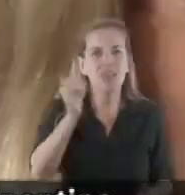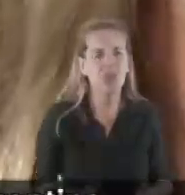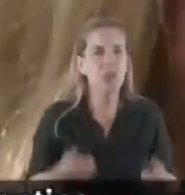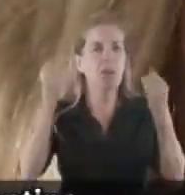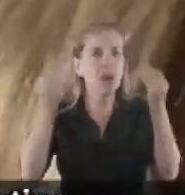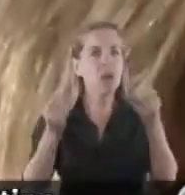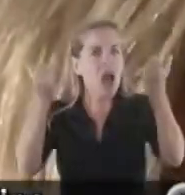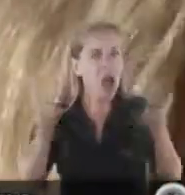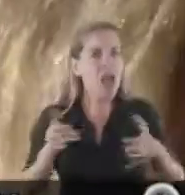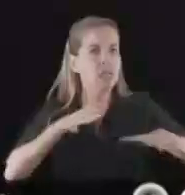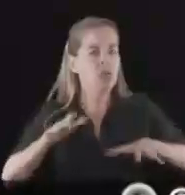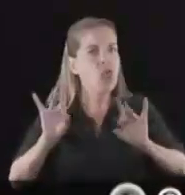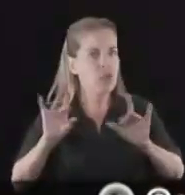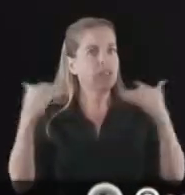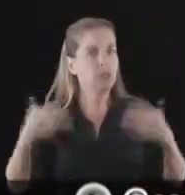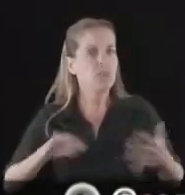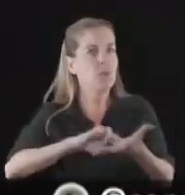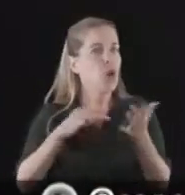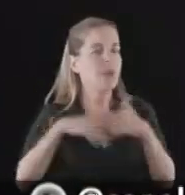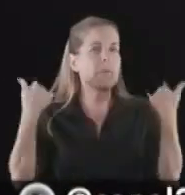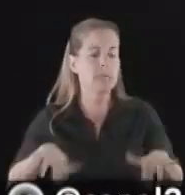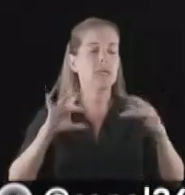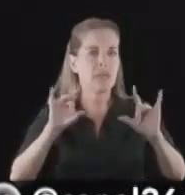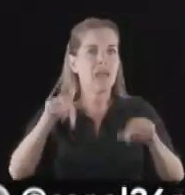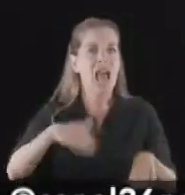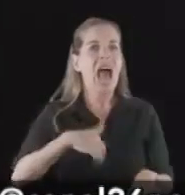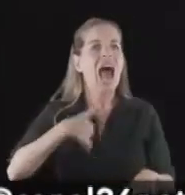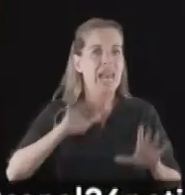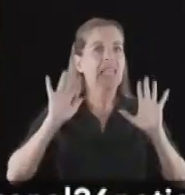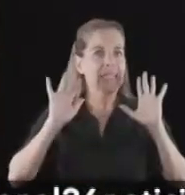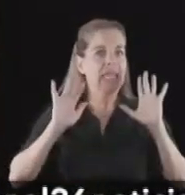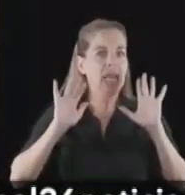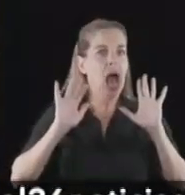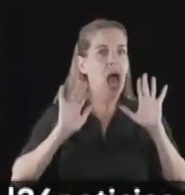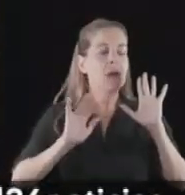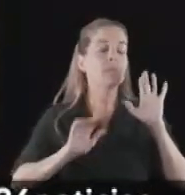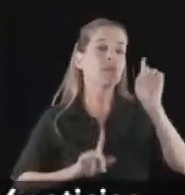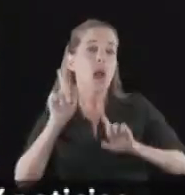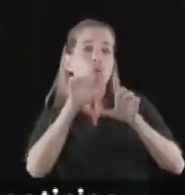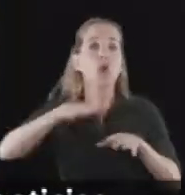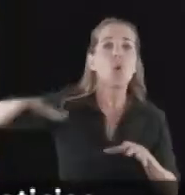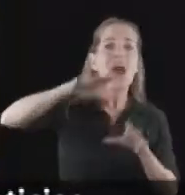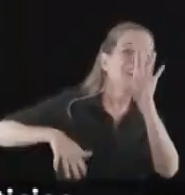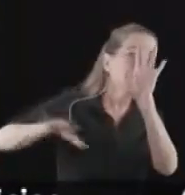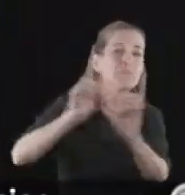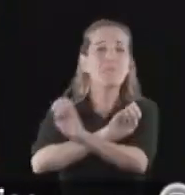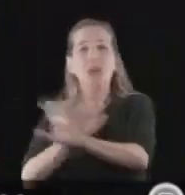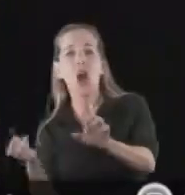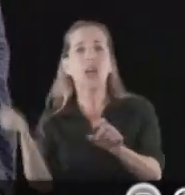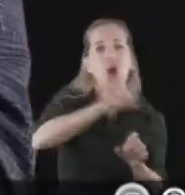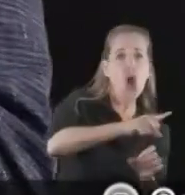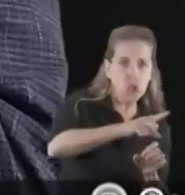en la Argentina. Es un serio problema, más afincado en algunos lugares que en otros. Evidentemente el problema